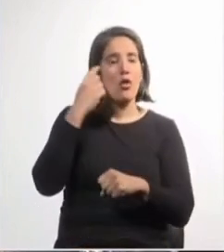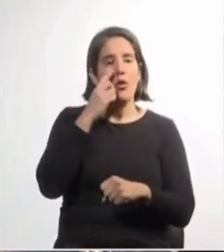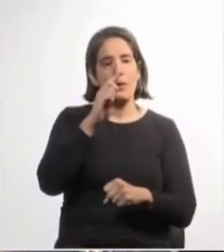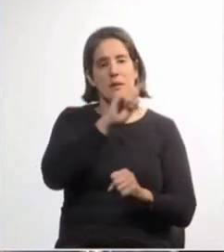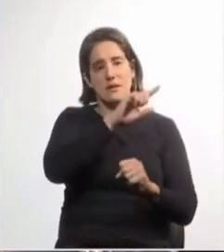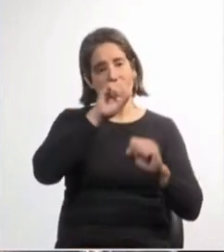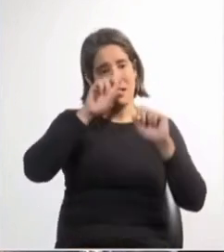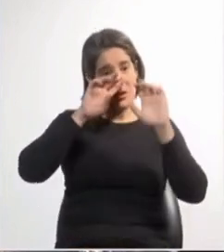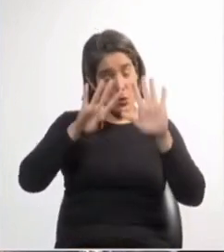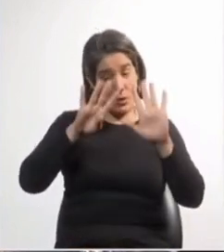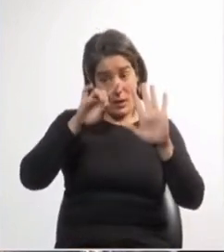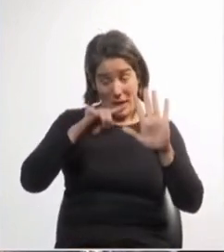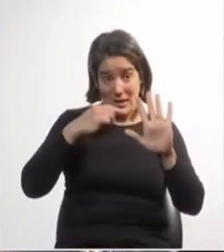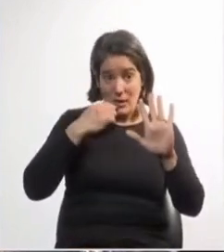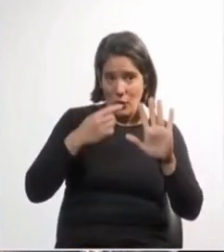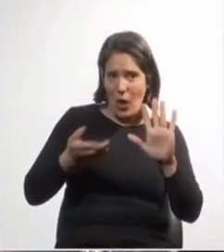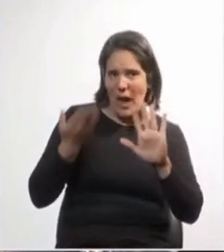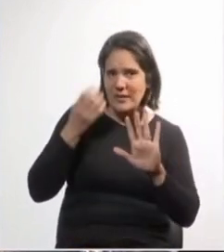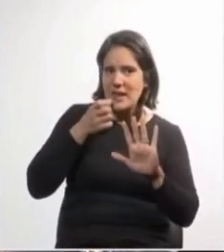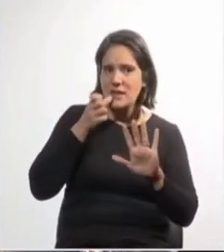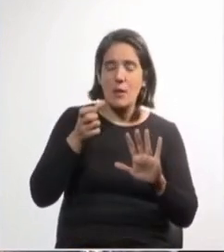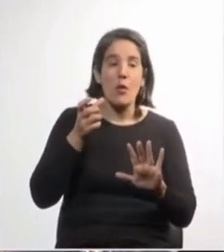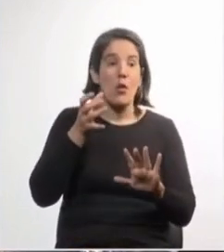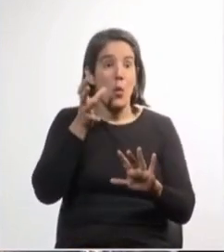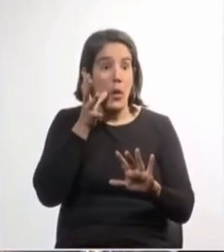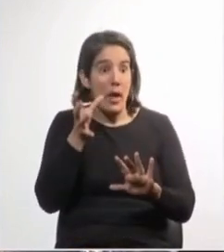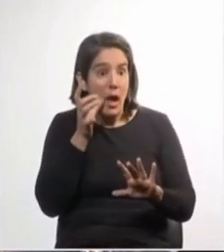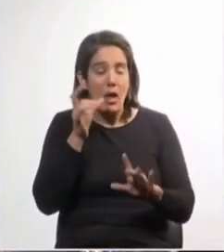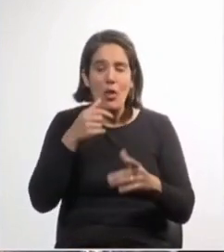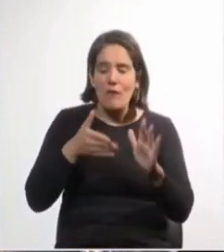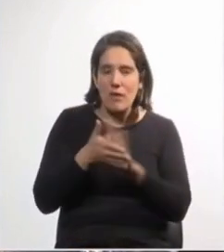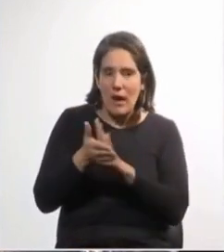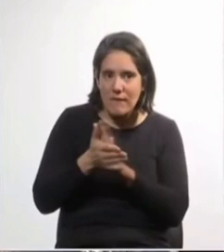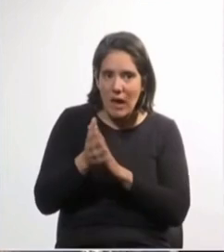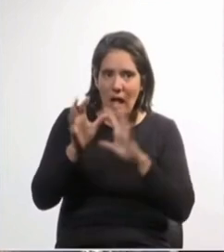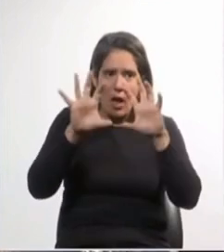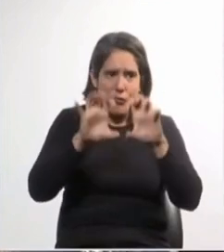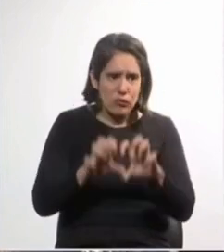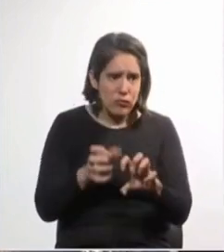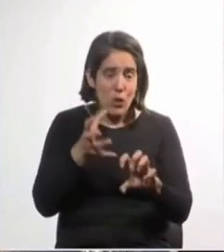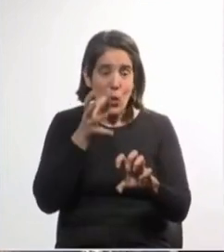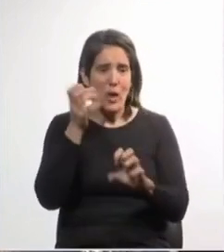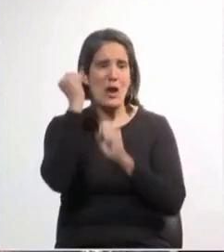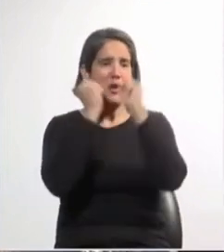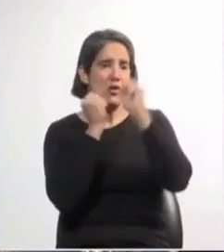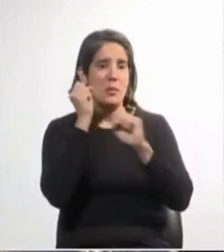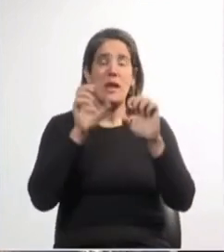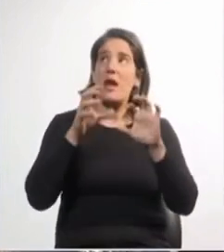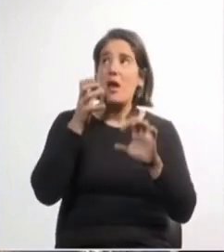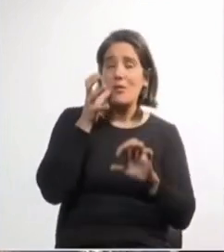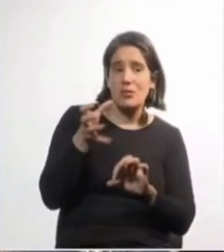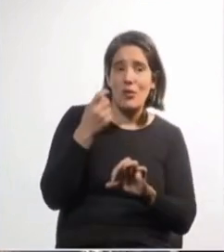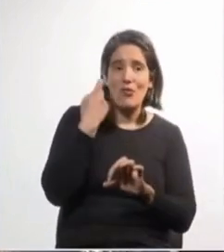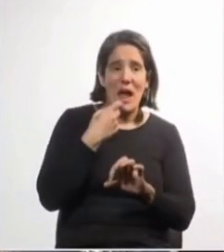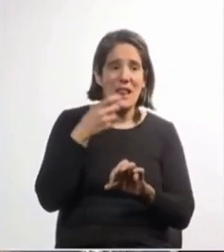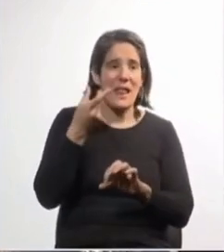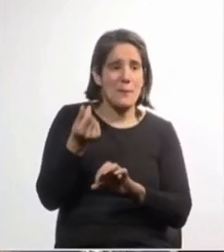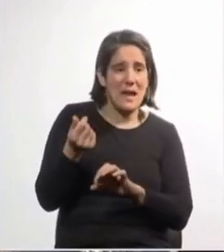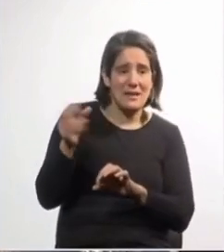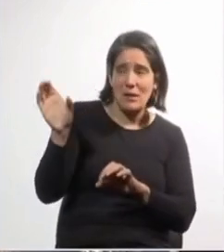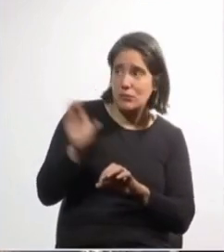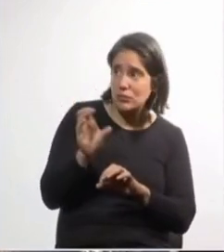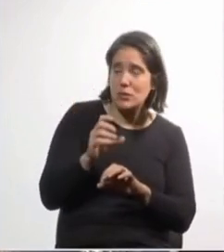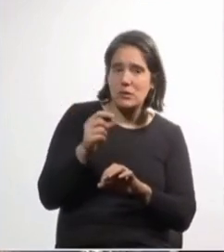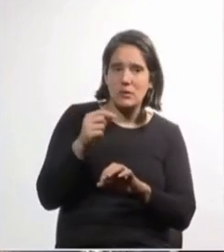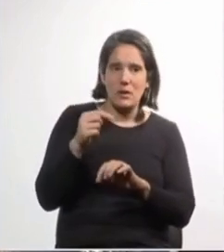cuando escuchábamos esas alarmas de que el nivel de déficit era catastrófico. Era catastrófico antes